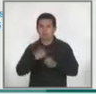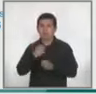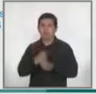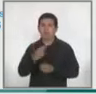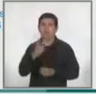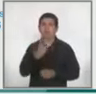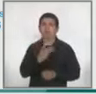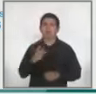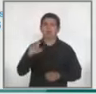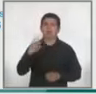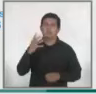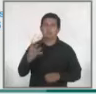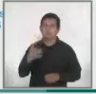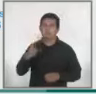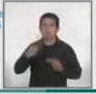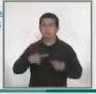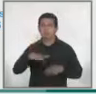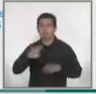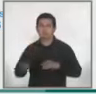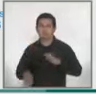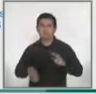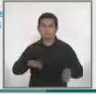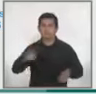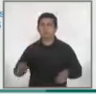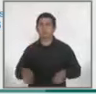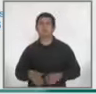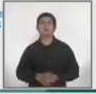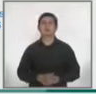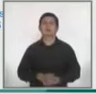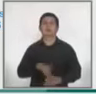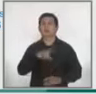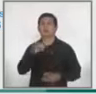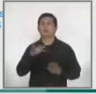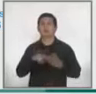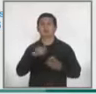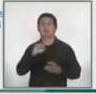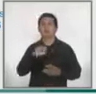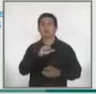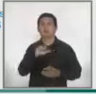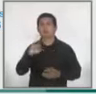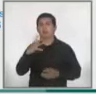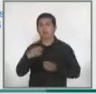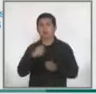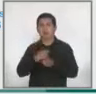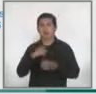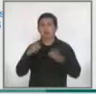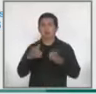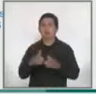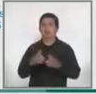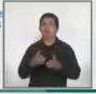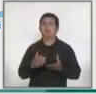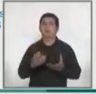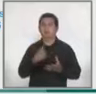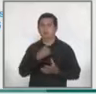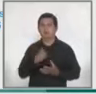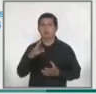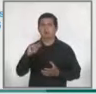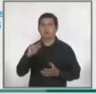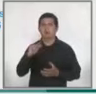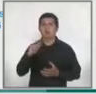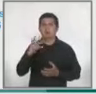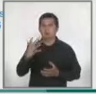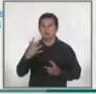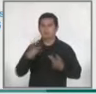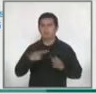con 324 defunciones y de 60 a 64 años con